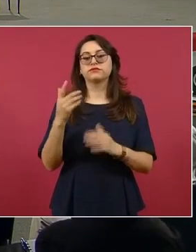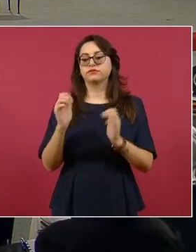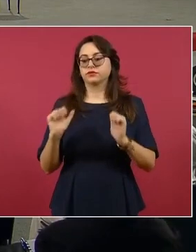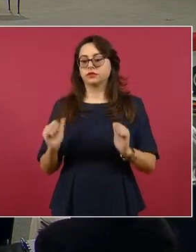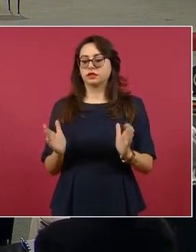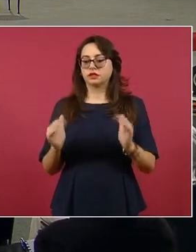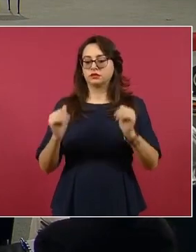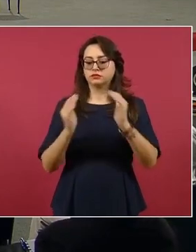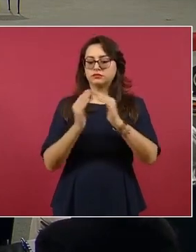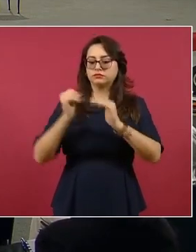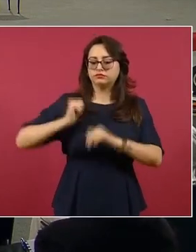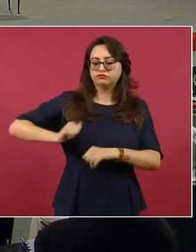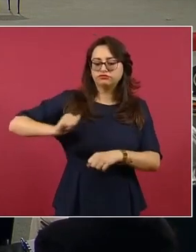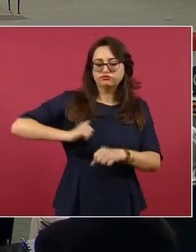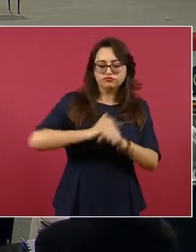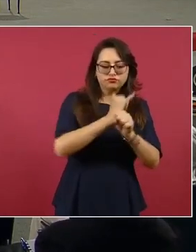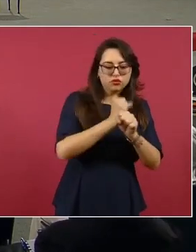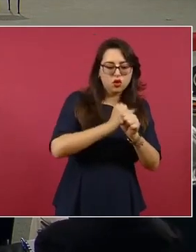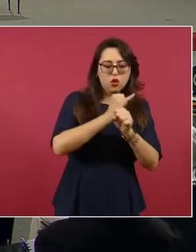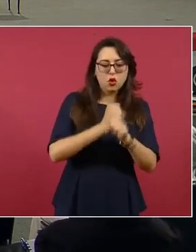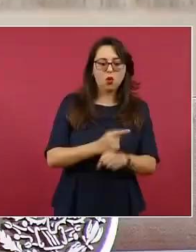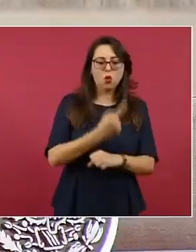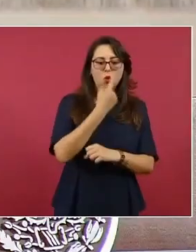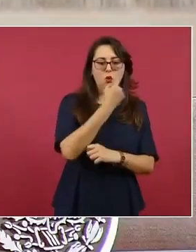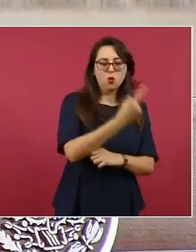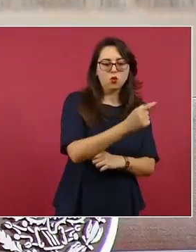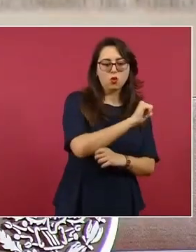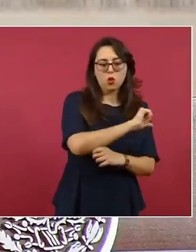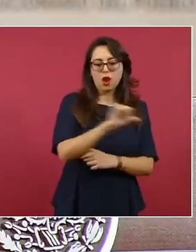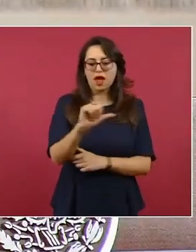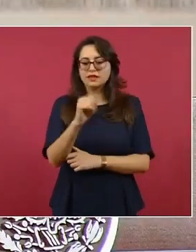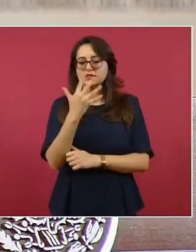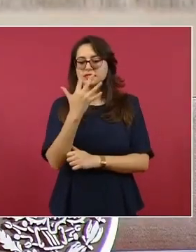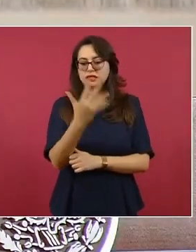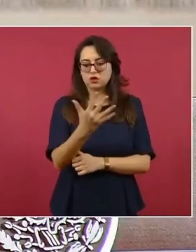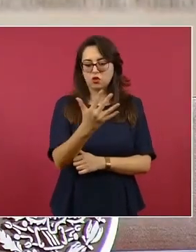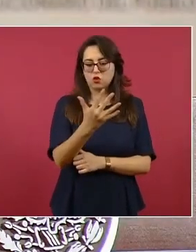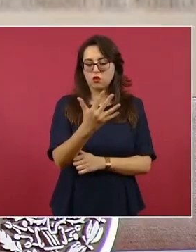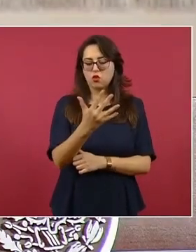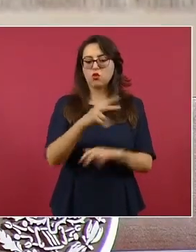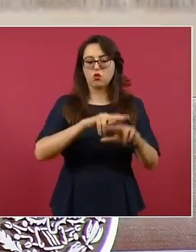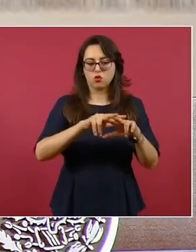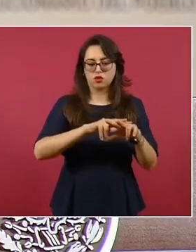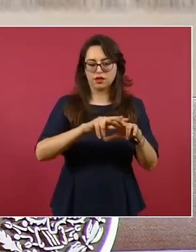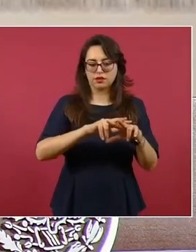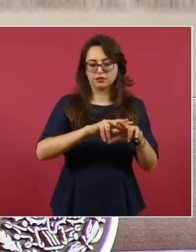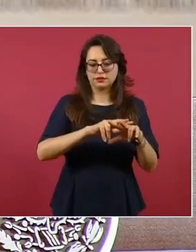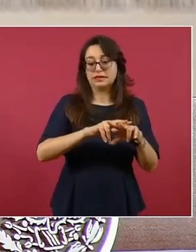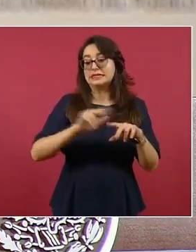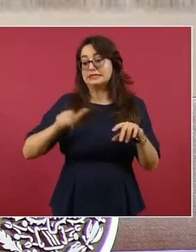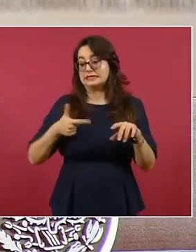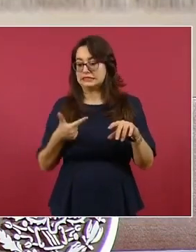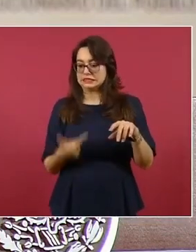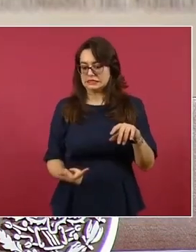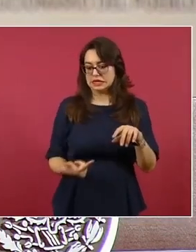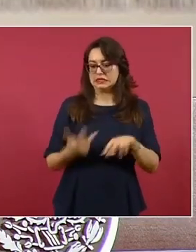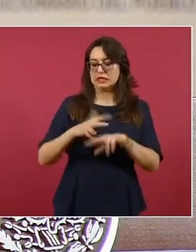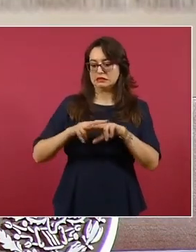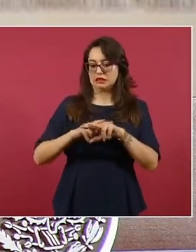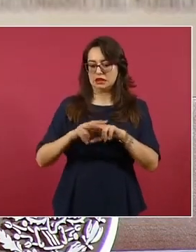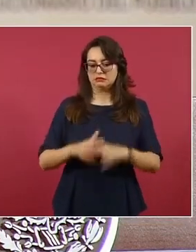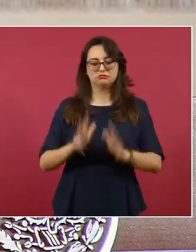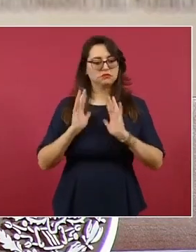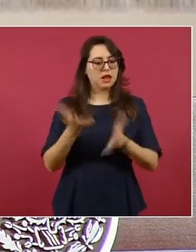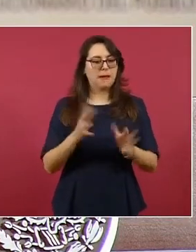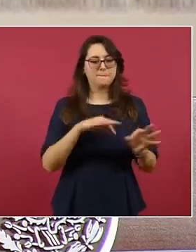el tramo 7, en todos estos tramos. La inmensa mayoría del recorrido de la ruta del Tren Maya,